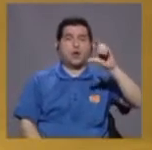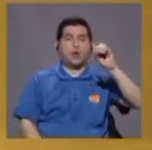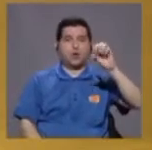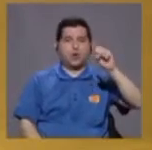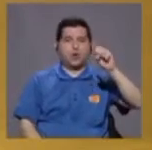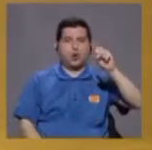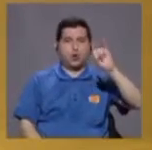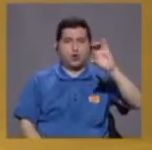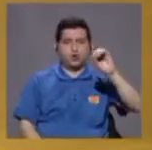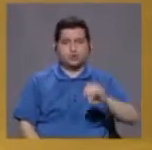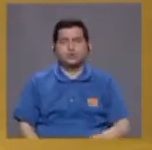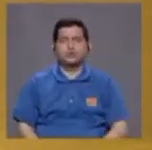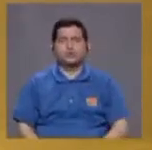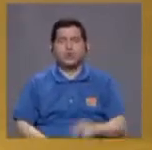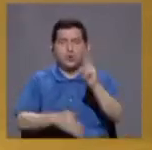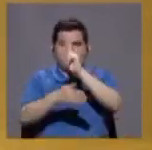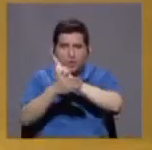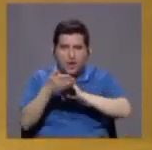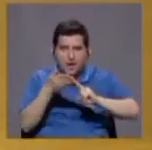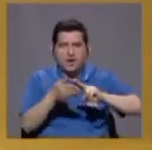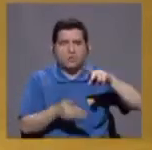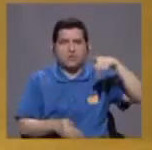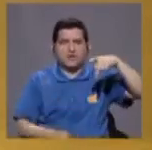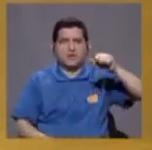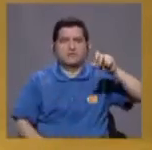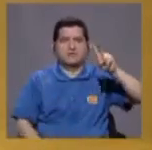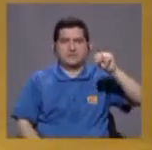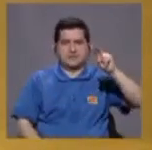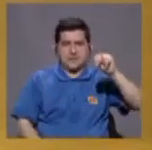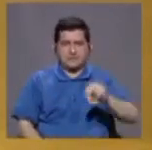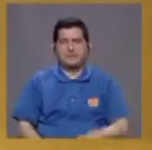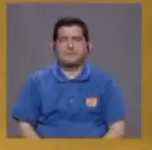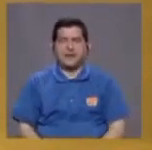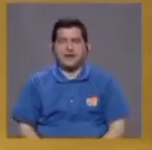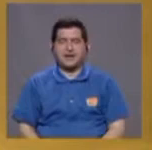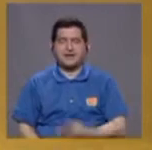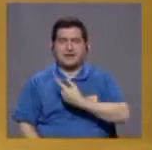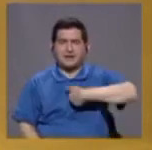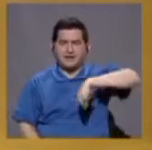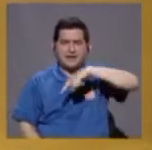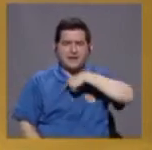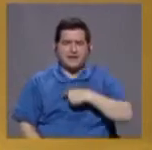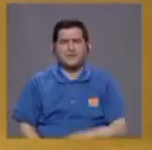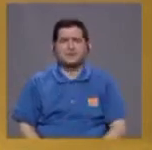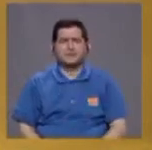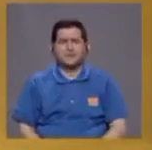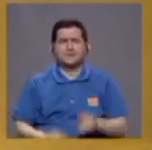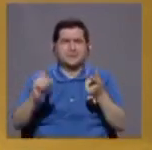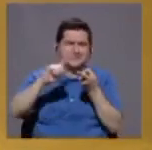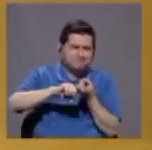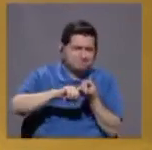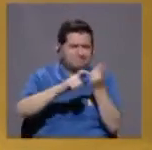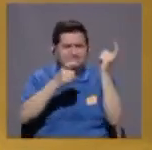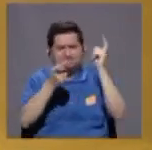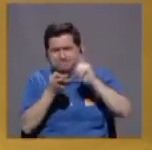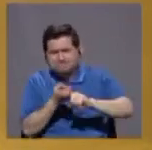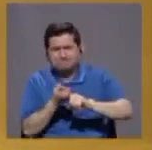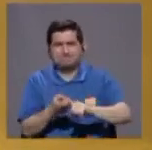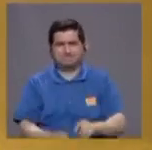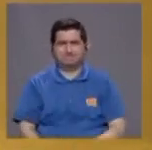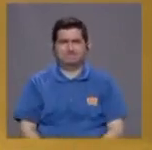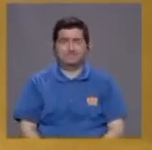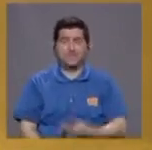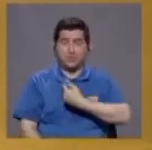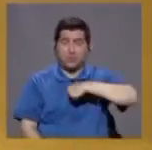en la Universidad de Pensilvania, en Filadelfia, y nos hicimos profundamente amigos, tanto que íbamos